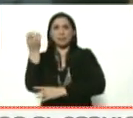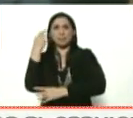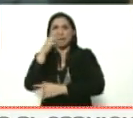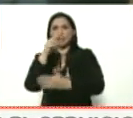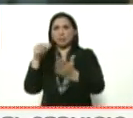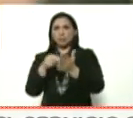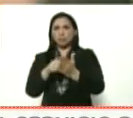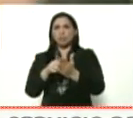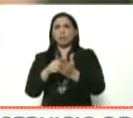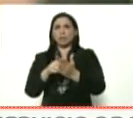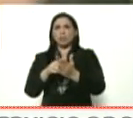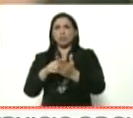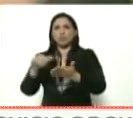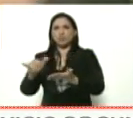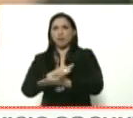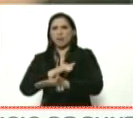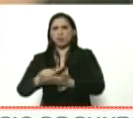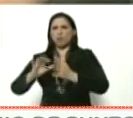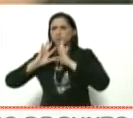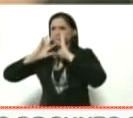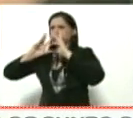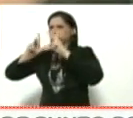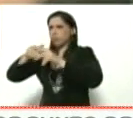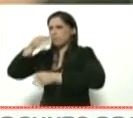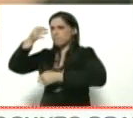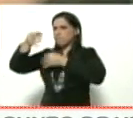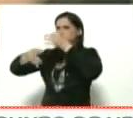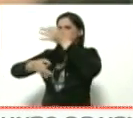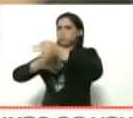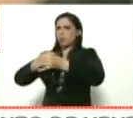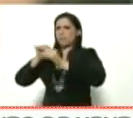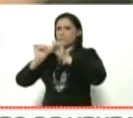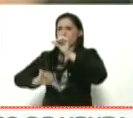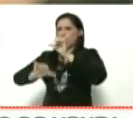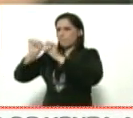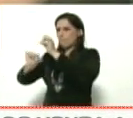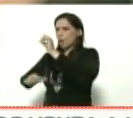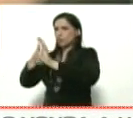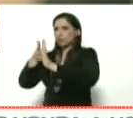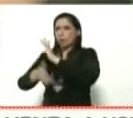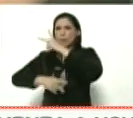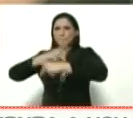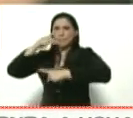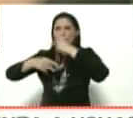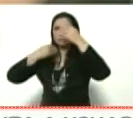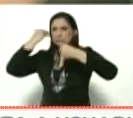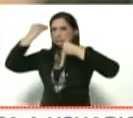Nueva York, dio todos los detalles de este plan.